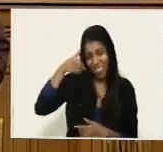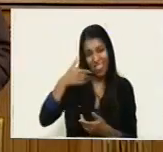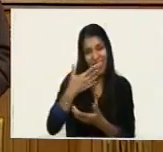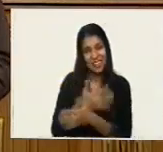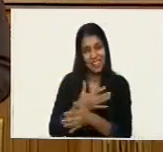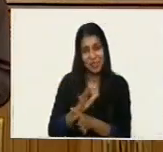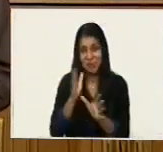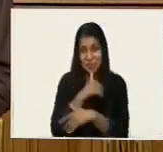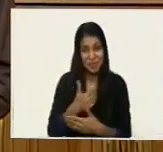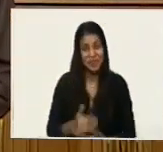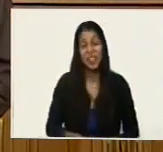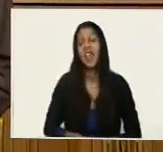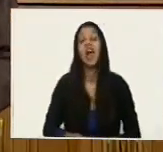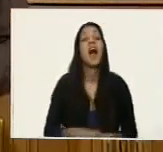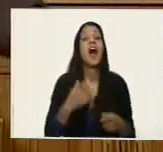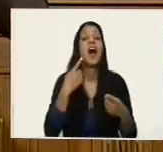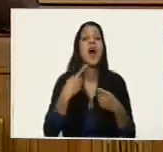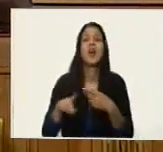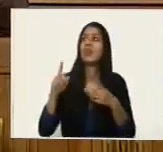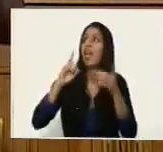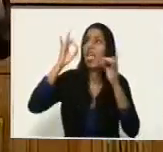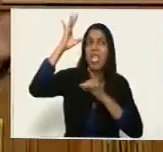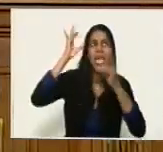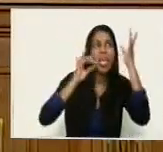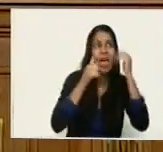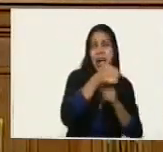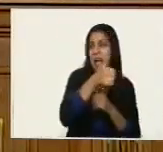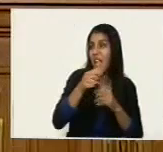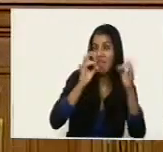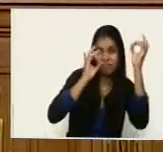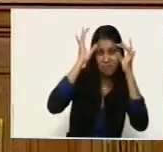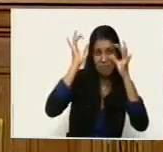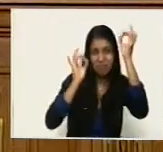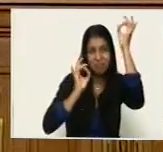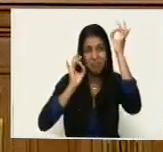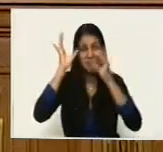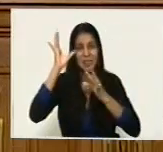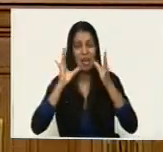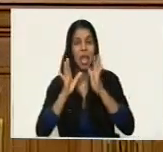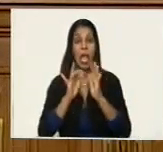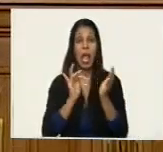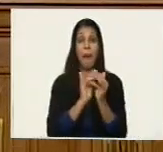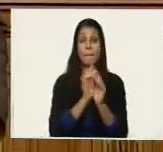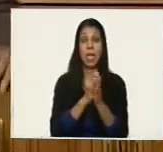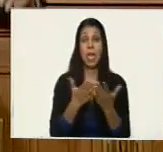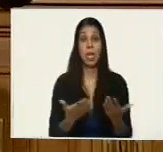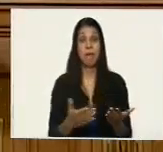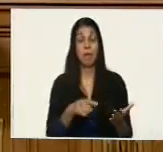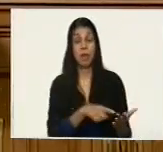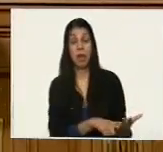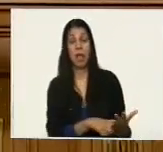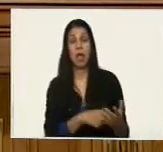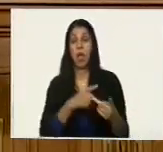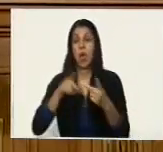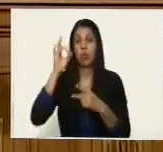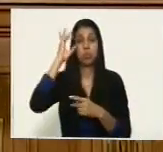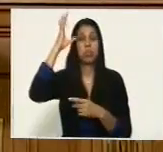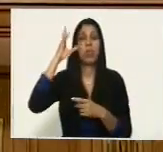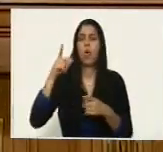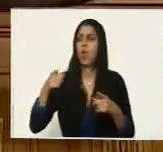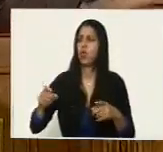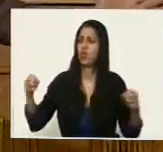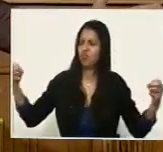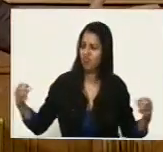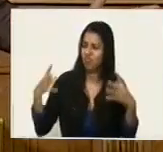Entonces uno se fue por la cuestión freudiana y todo el mundo le buscó, se fueron por la Biblia, se fueron por la cuestión esotérica de que hay las